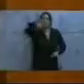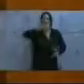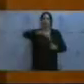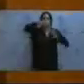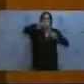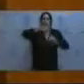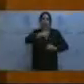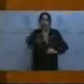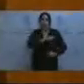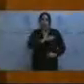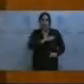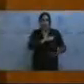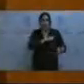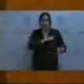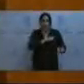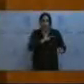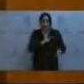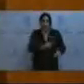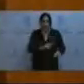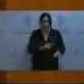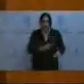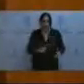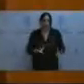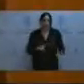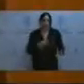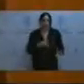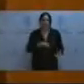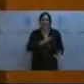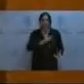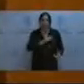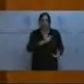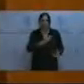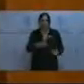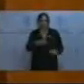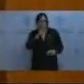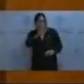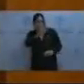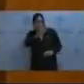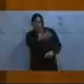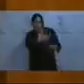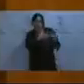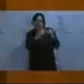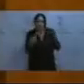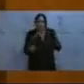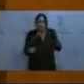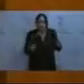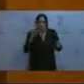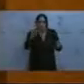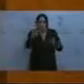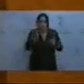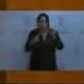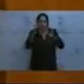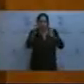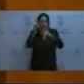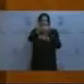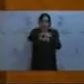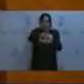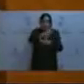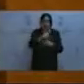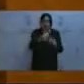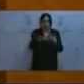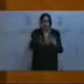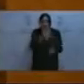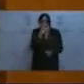España. Es que lo que somos es el hazmerreír de España, consejera. Nuestros ganaderos se avergüenzan porque su